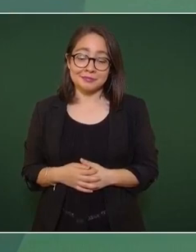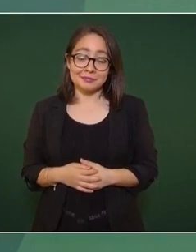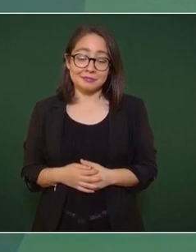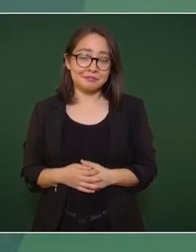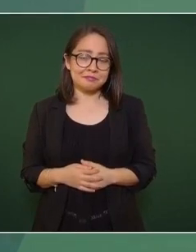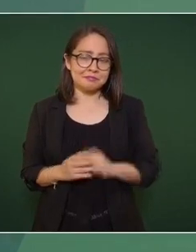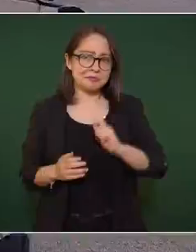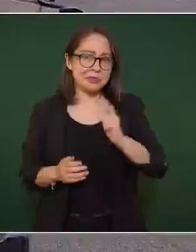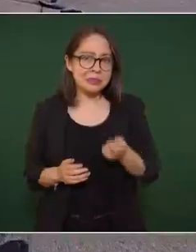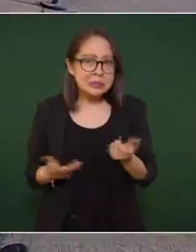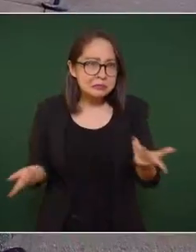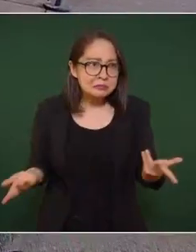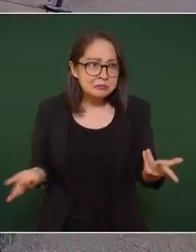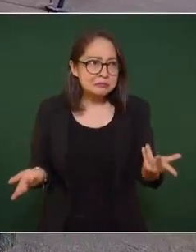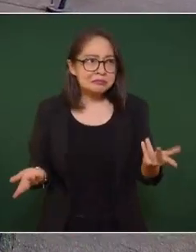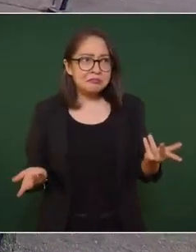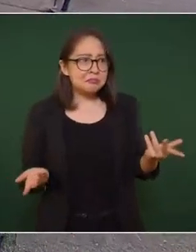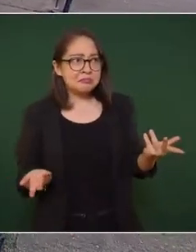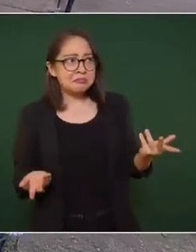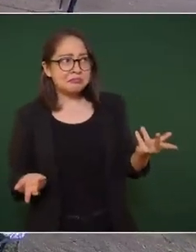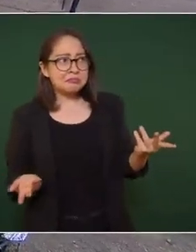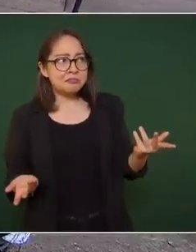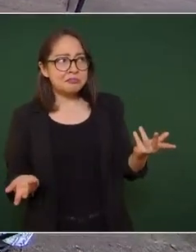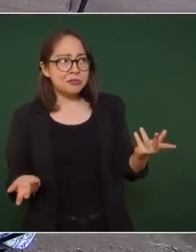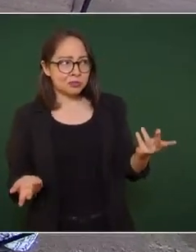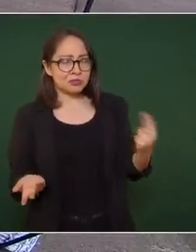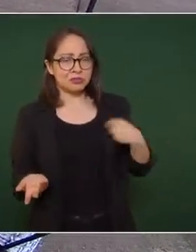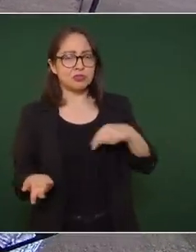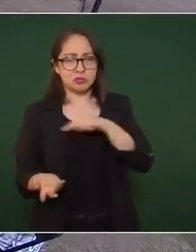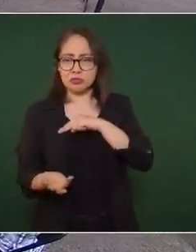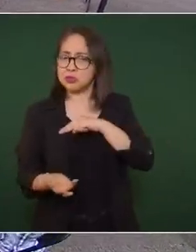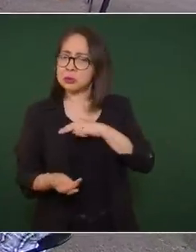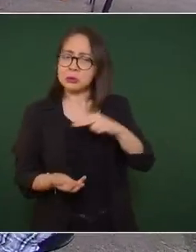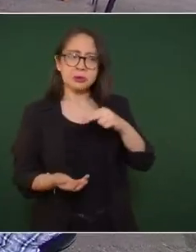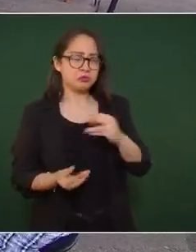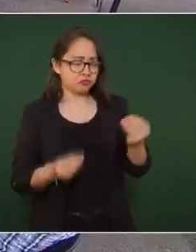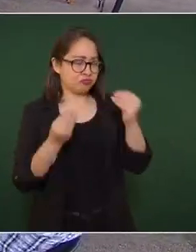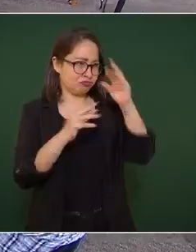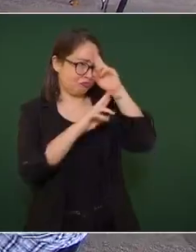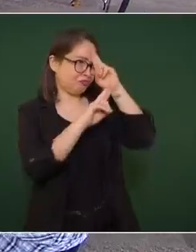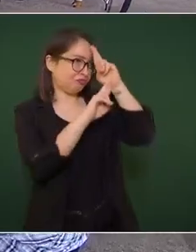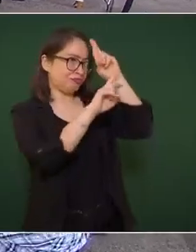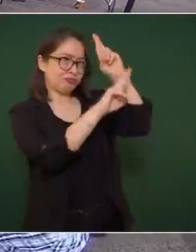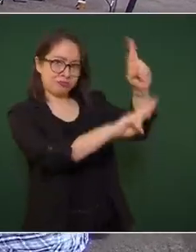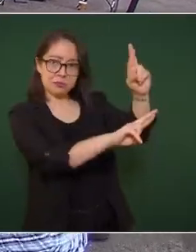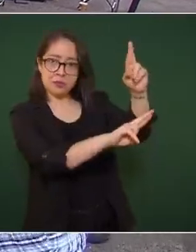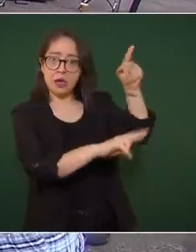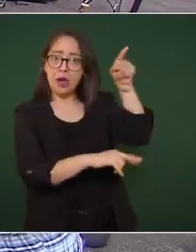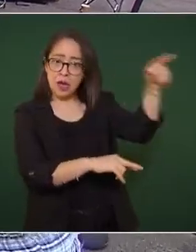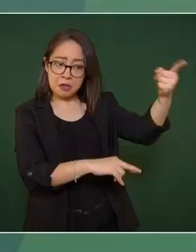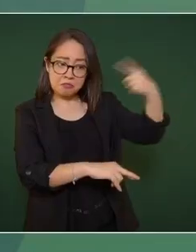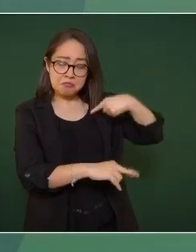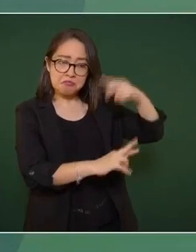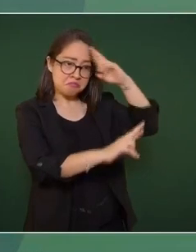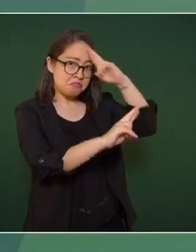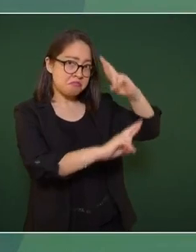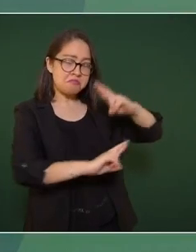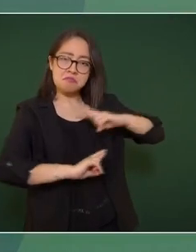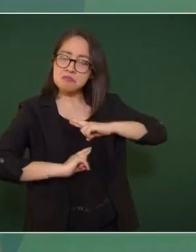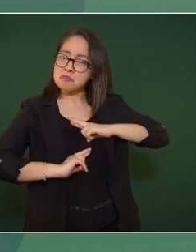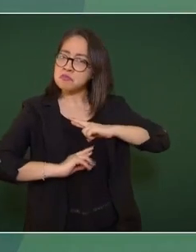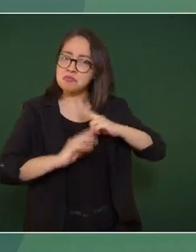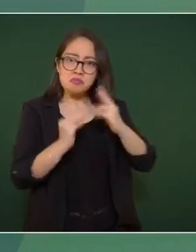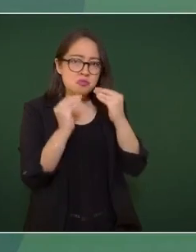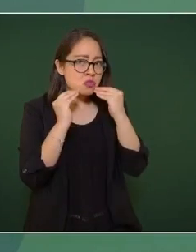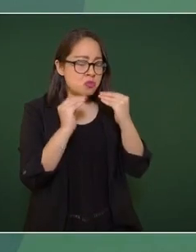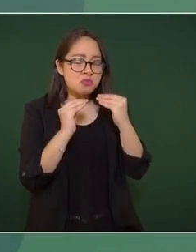y le tenemos mucho respeto y él ha sido muy respetuoso